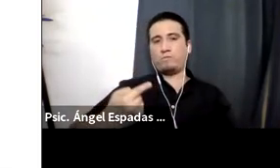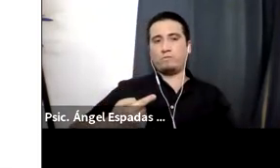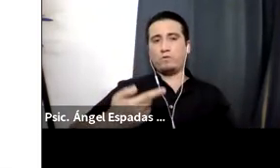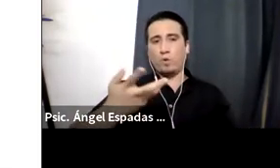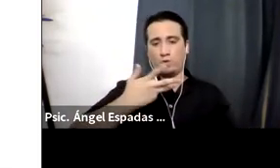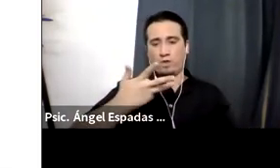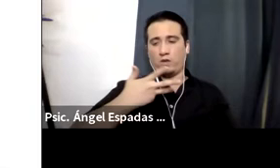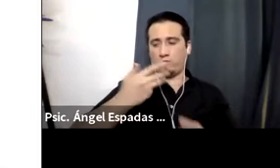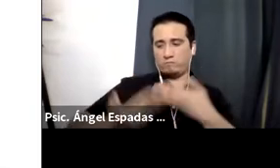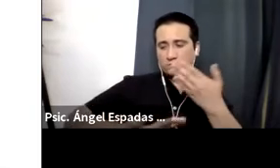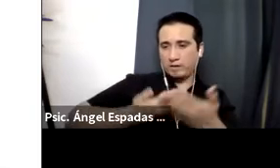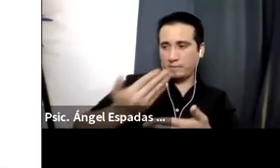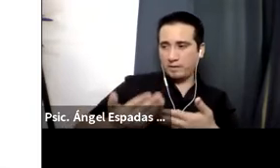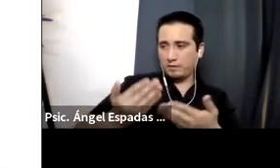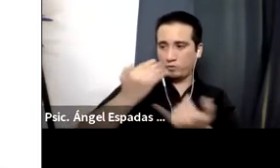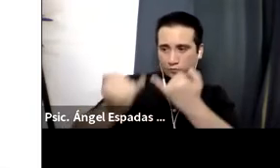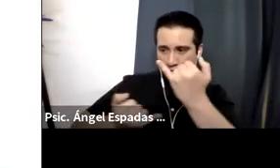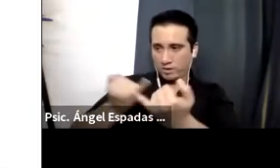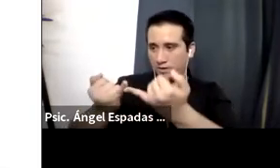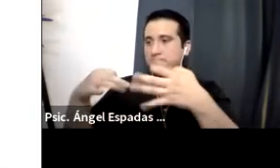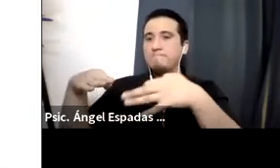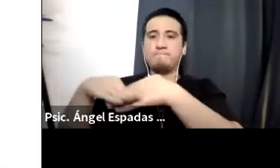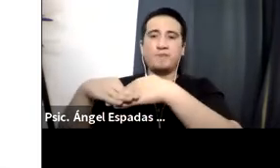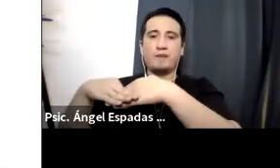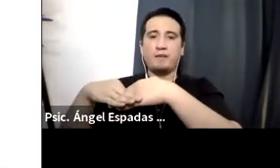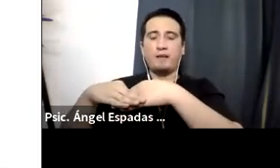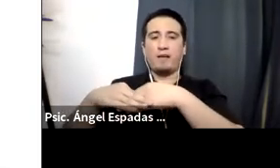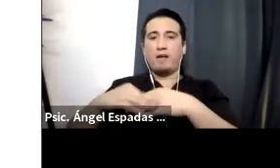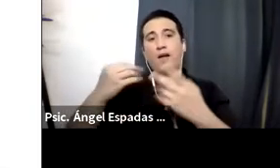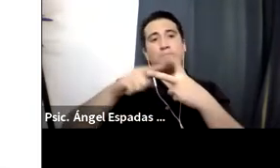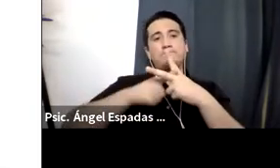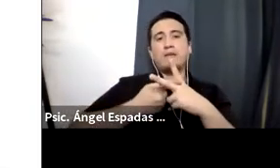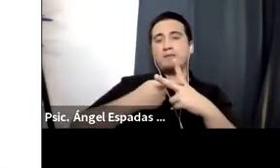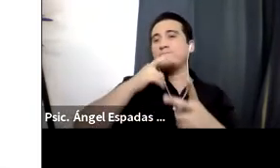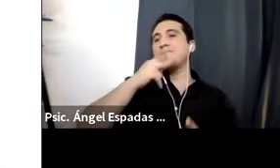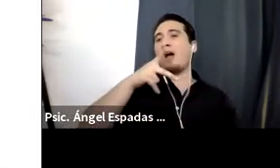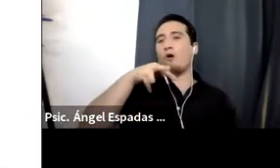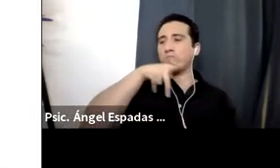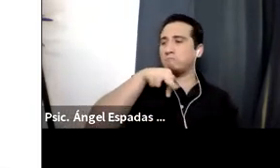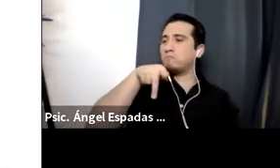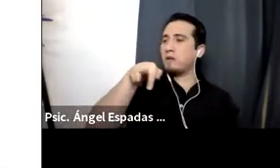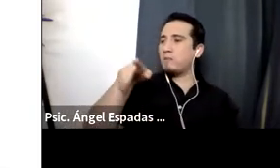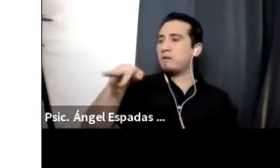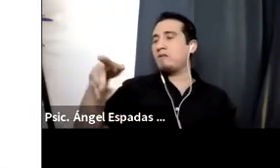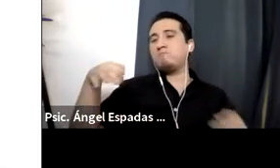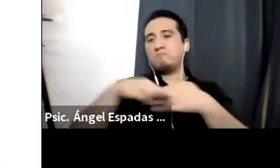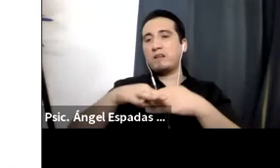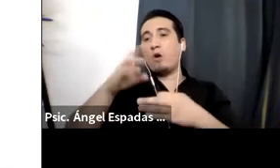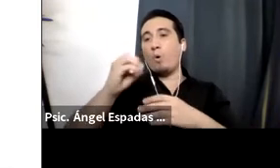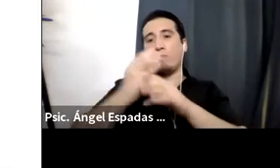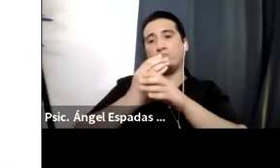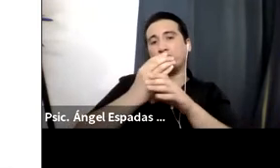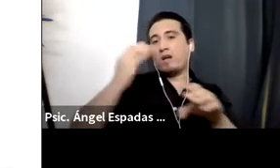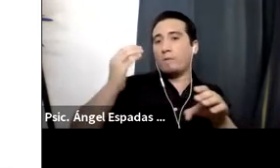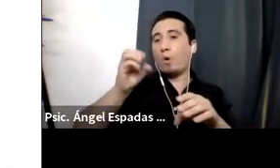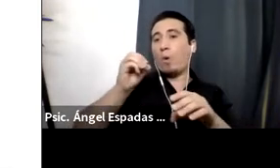donde tengo que ir cerca, pues a lo mejor ya voy a empezar a caminar, lo voy a hacer en transporte público o lo puedo hacer